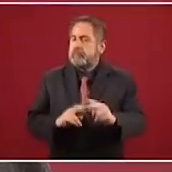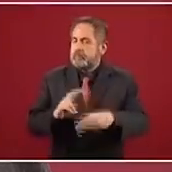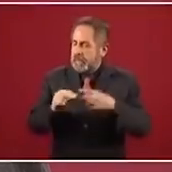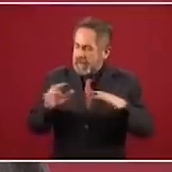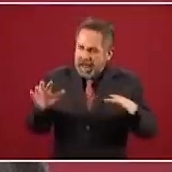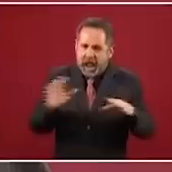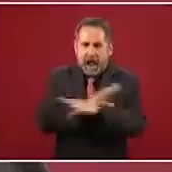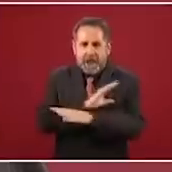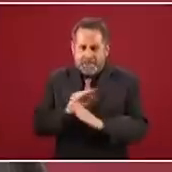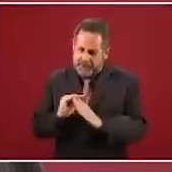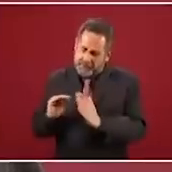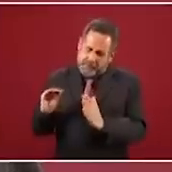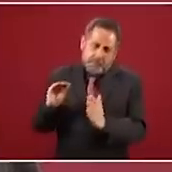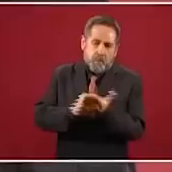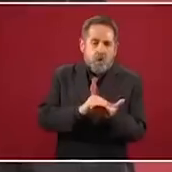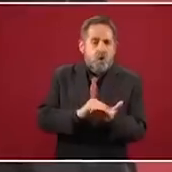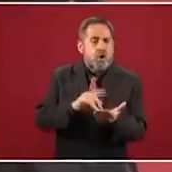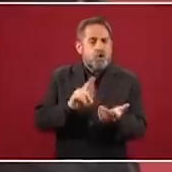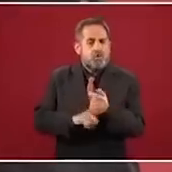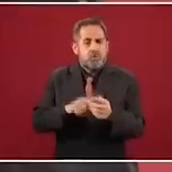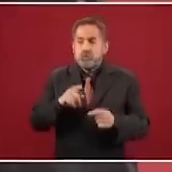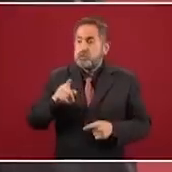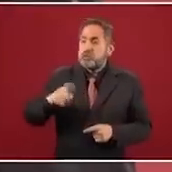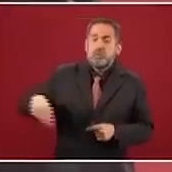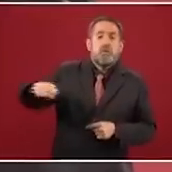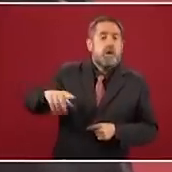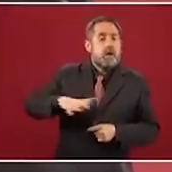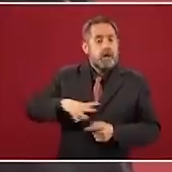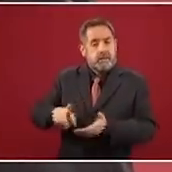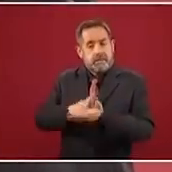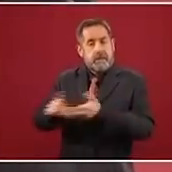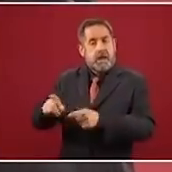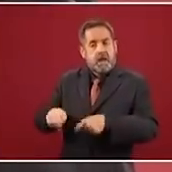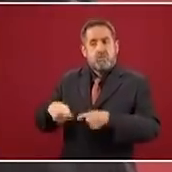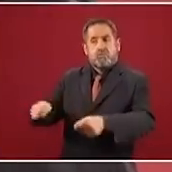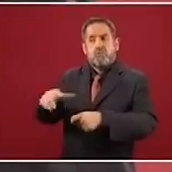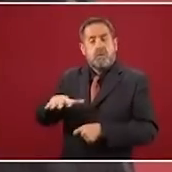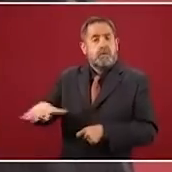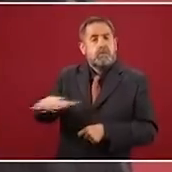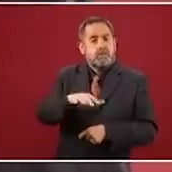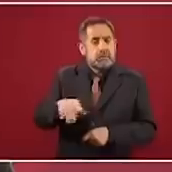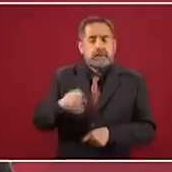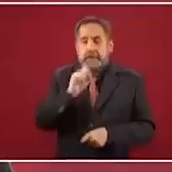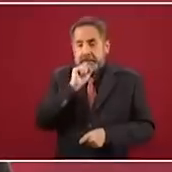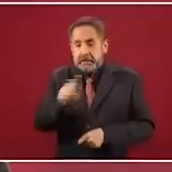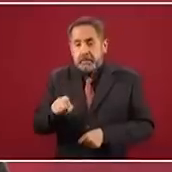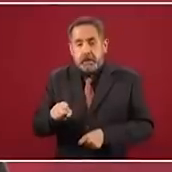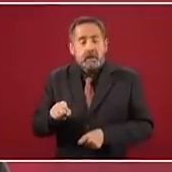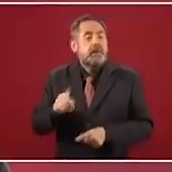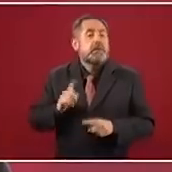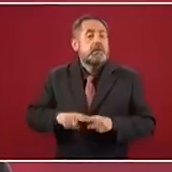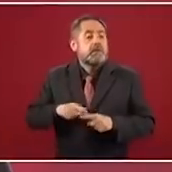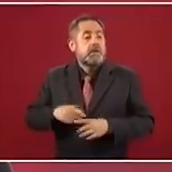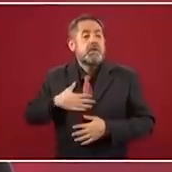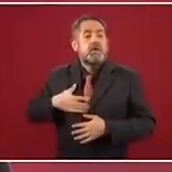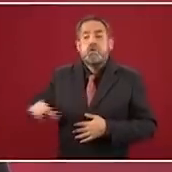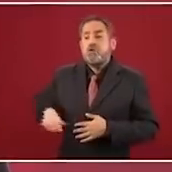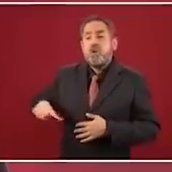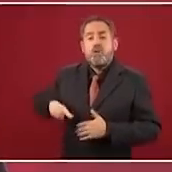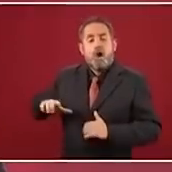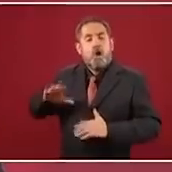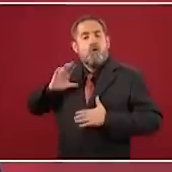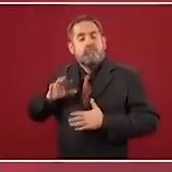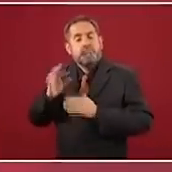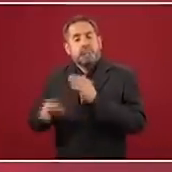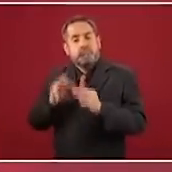a que se establezca el derecho y también el compromiso de